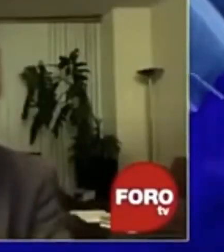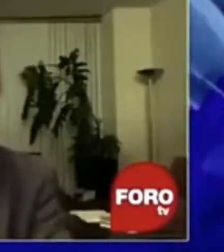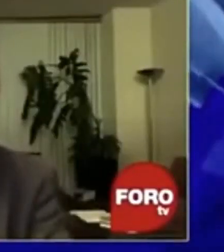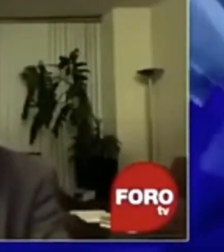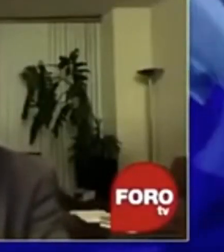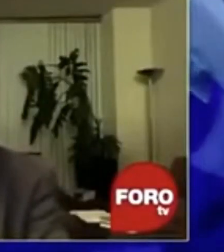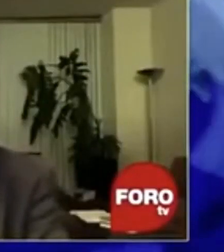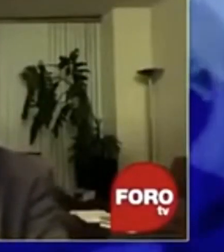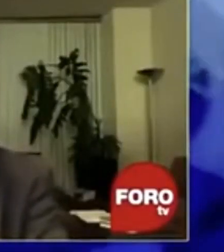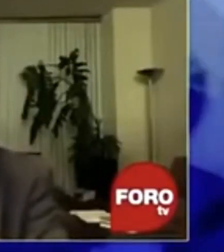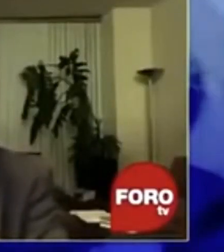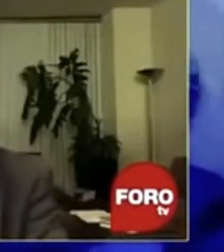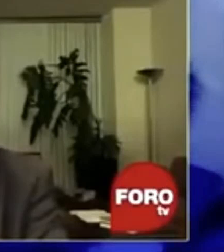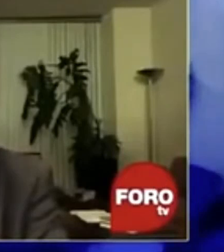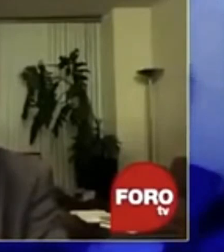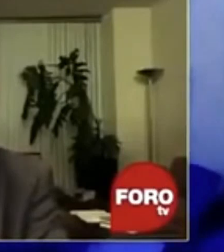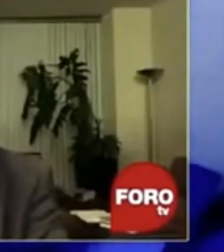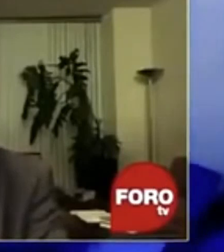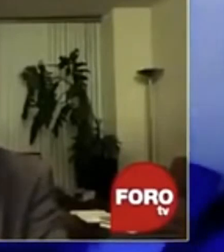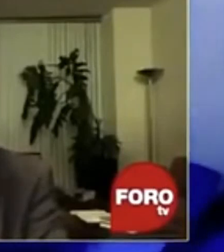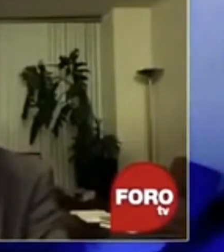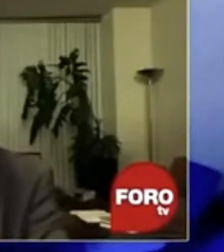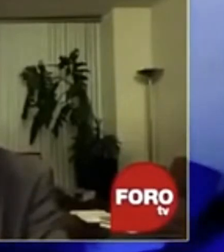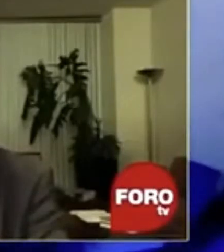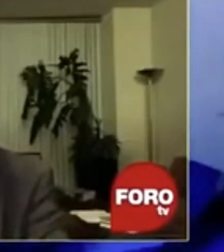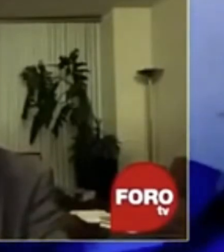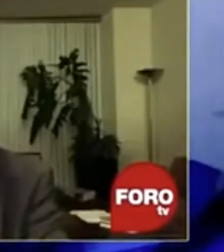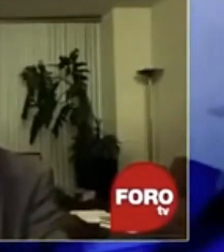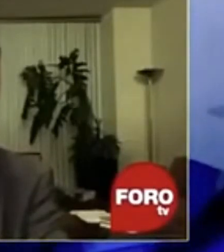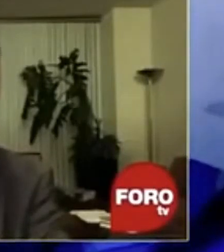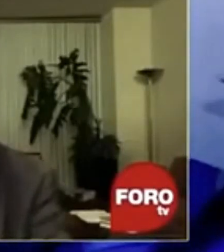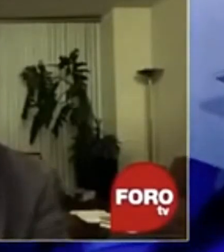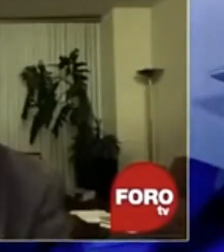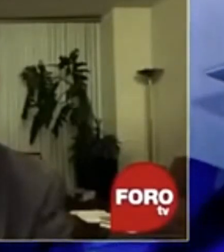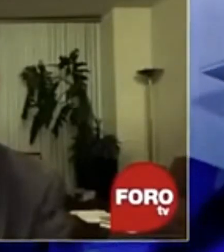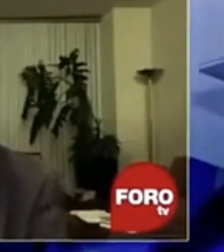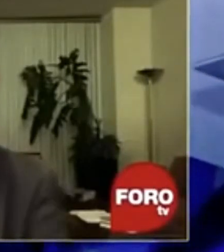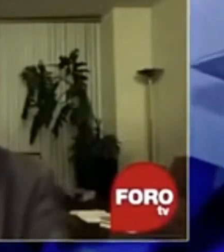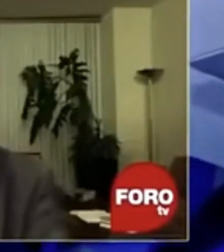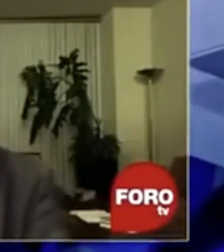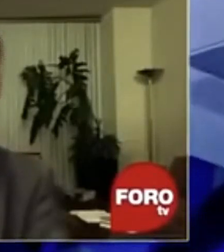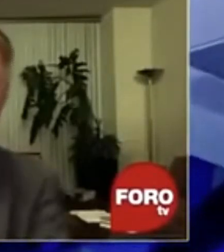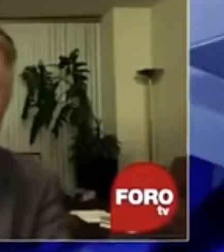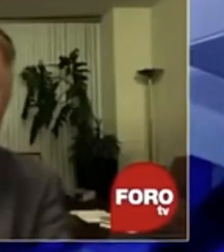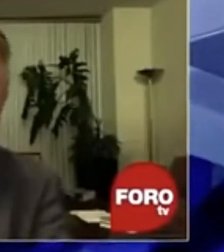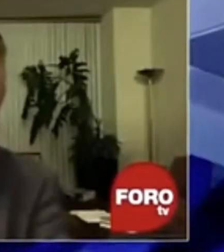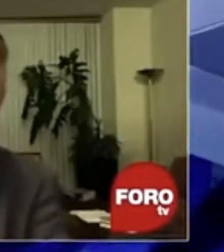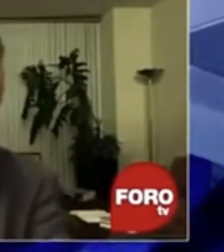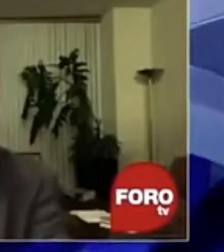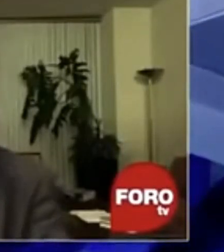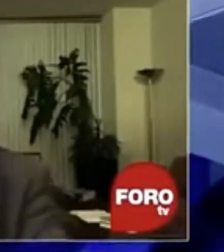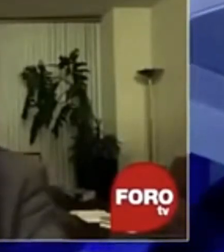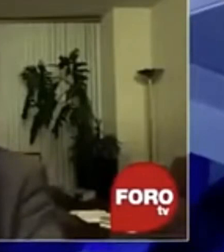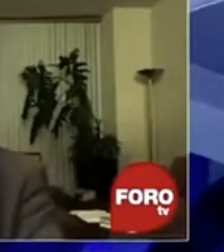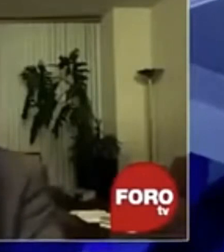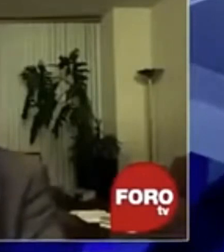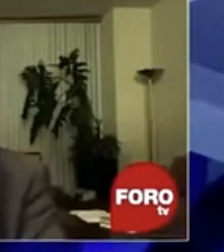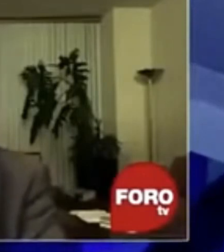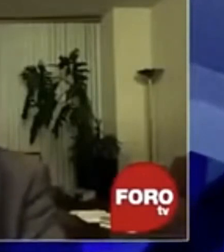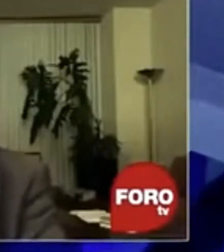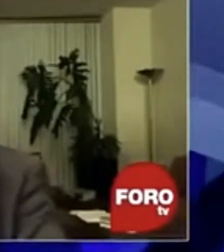irse, no puedo usar la palabra correcta, científica, pero a un pueblo, con adjetivo